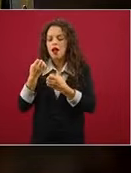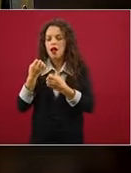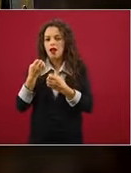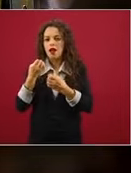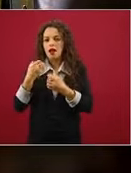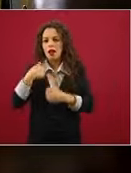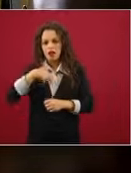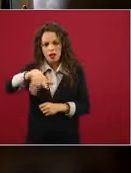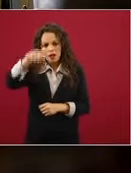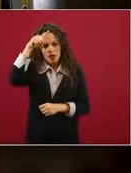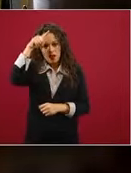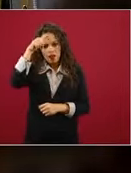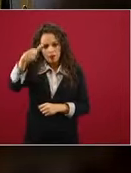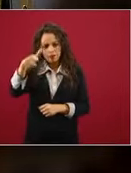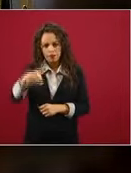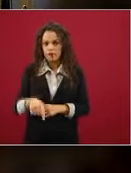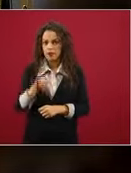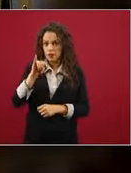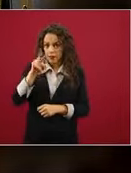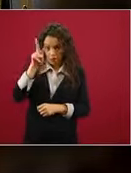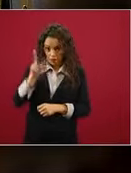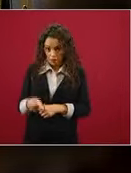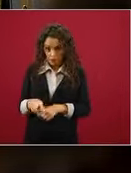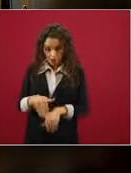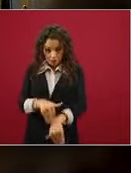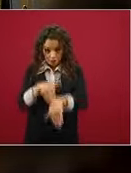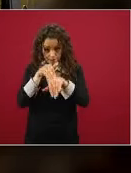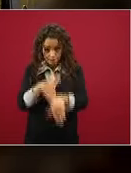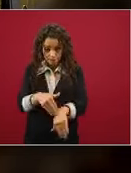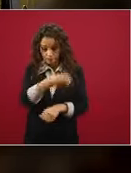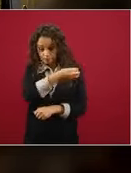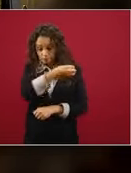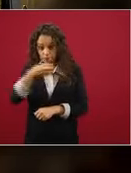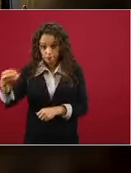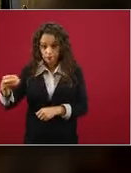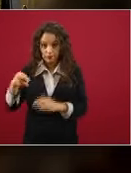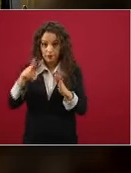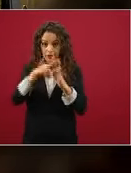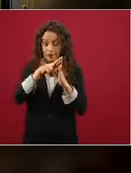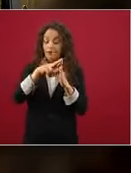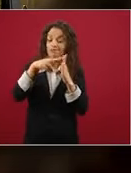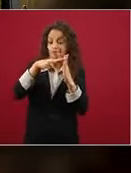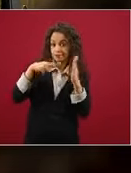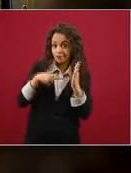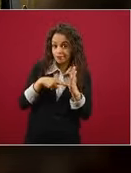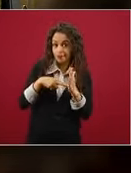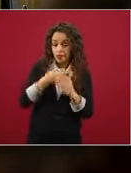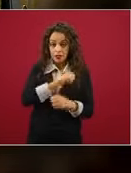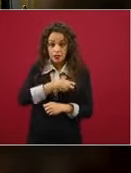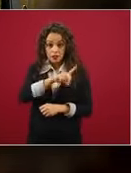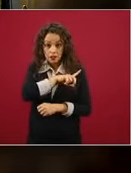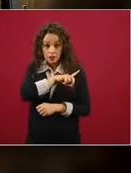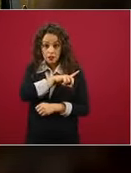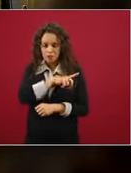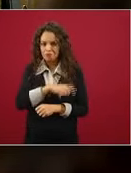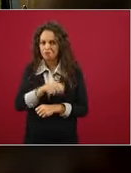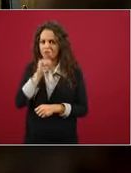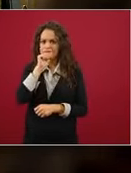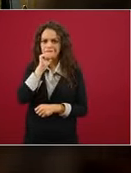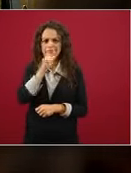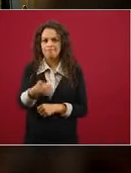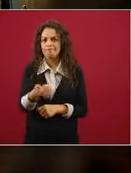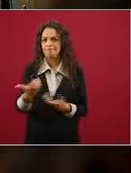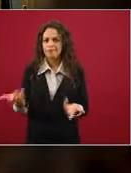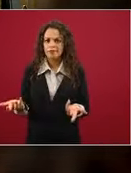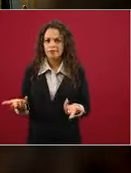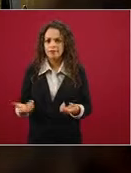que realmente se respeten las reglas de salud que el gobierno federal está poniendo, pero estamos en el país que